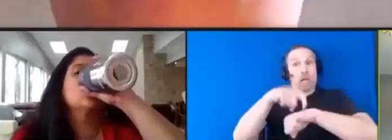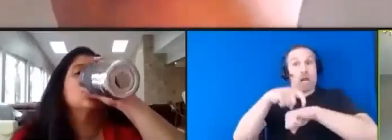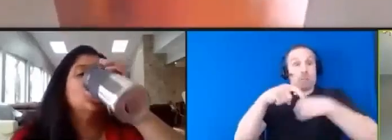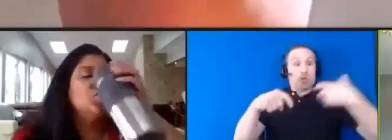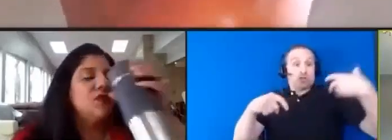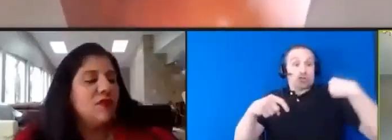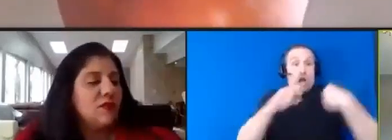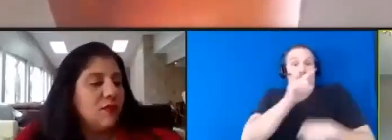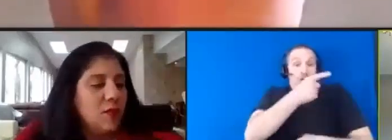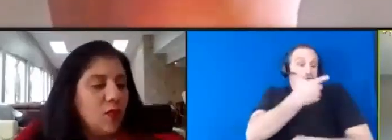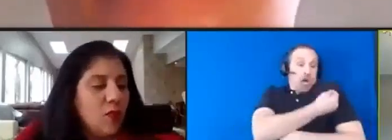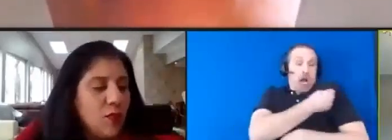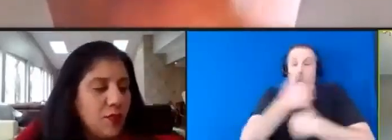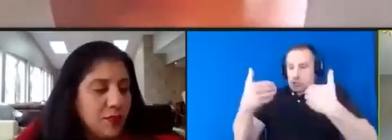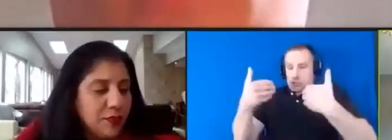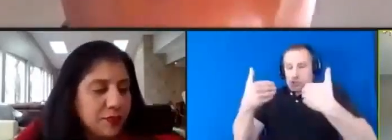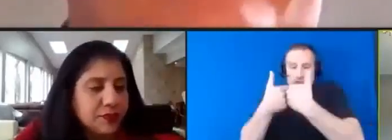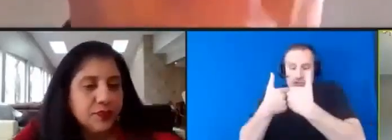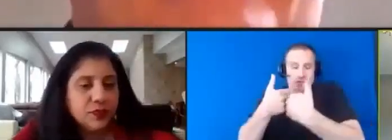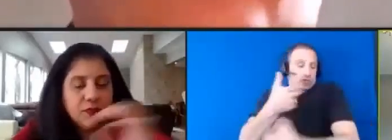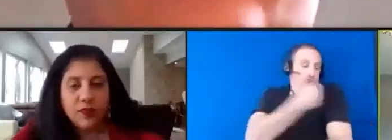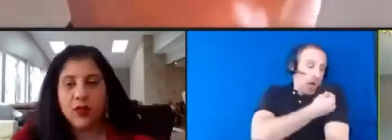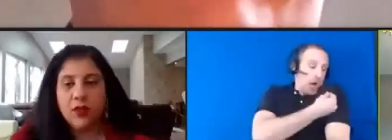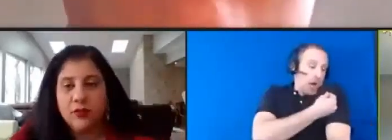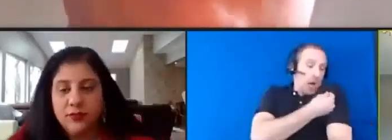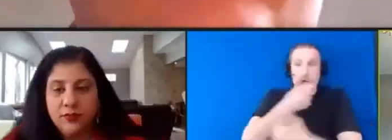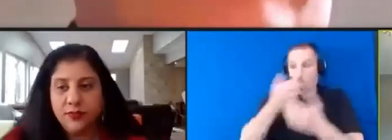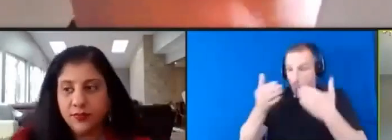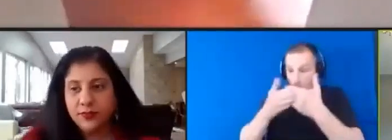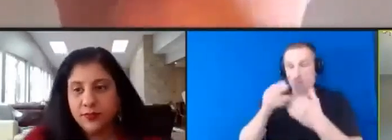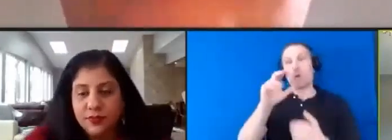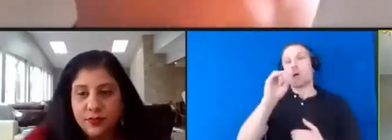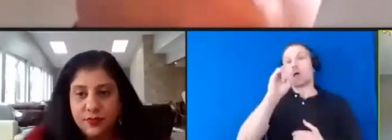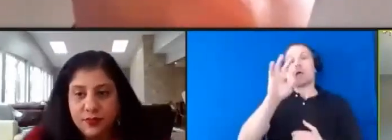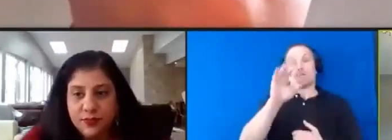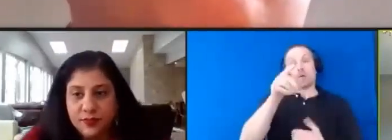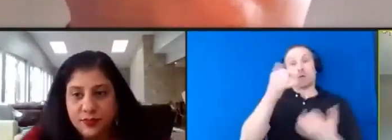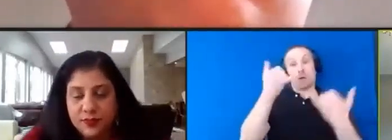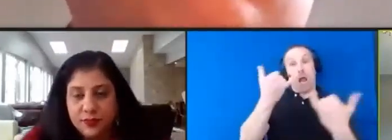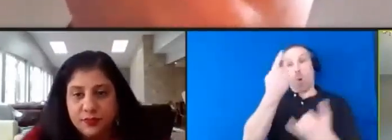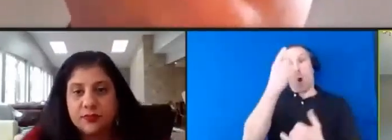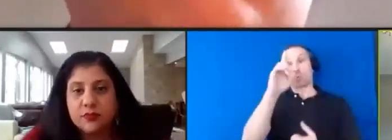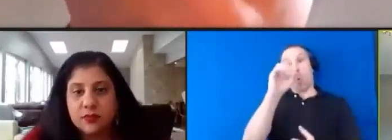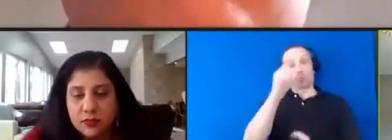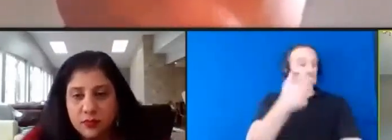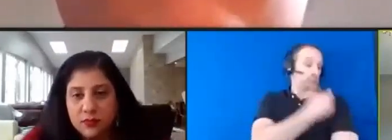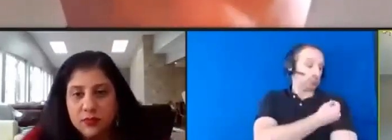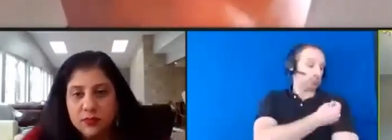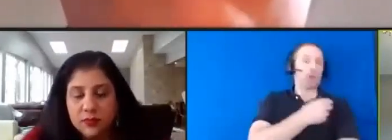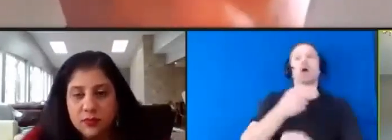de nuevo no con las vacunas se puede espaciar las dosis más